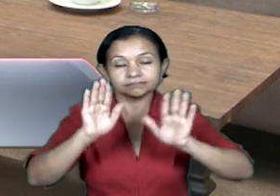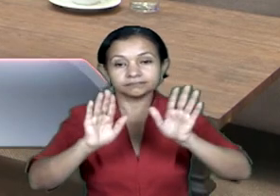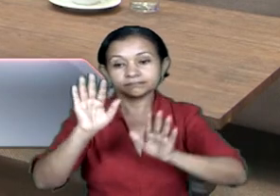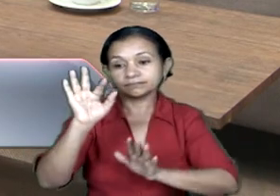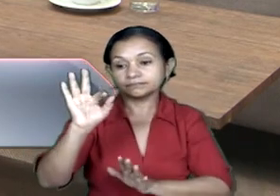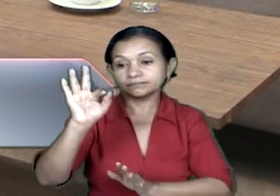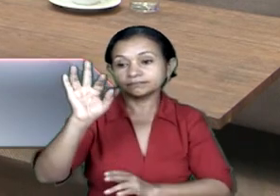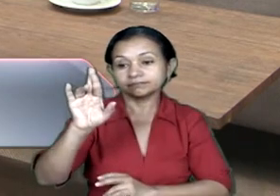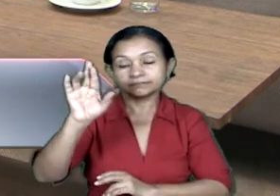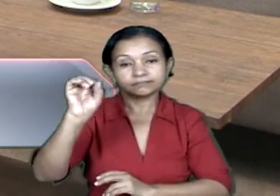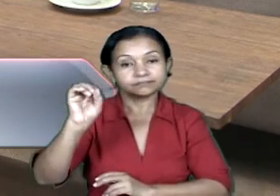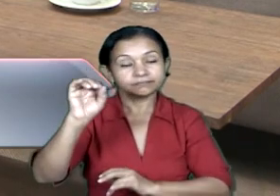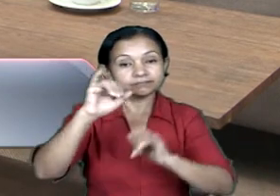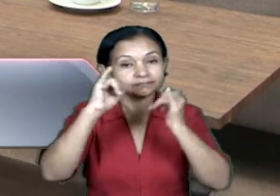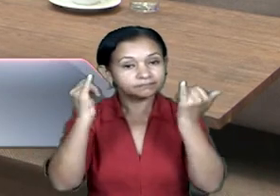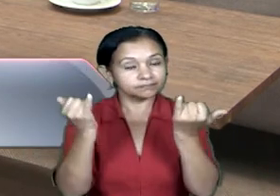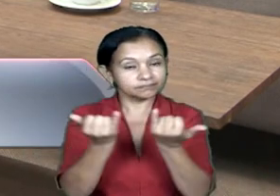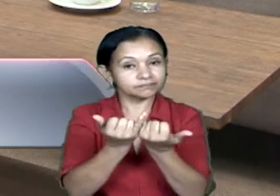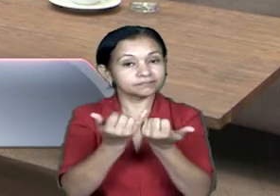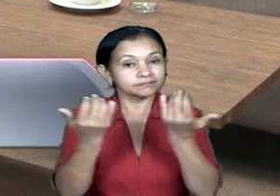foros internacionales, en los